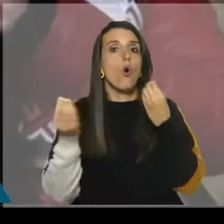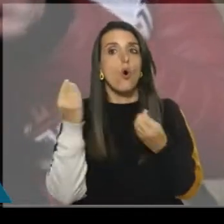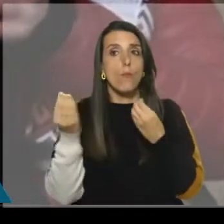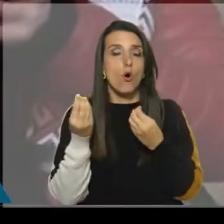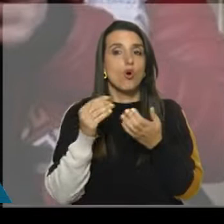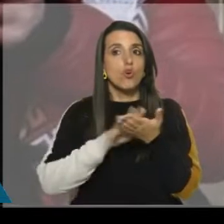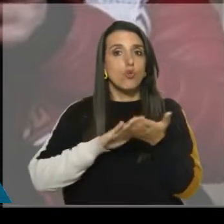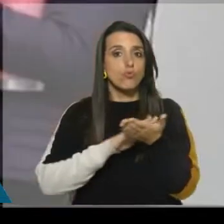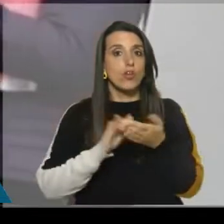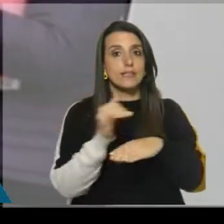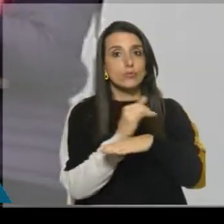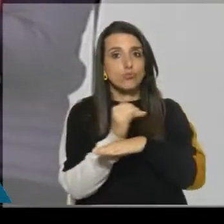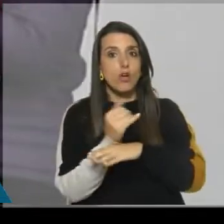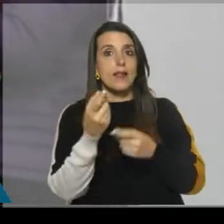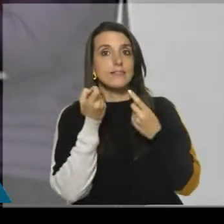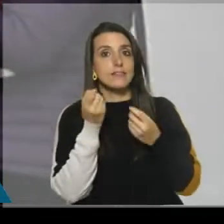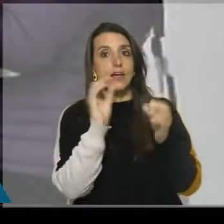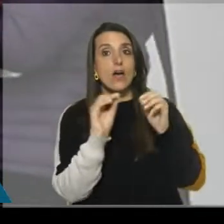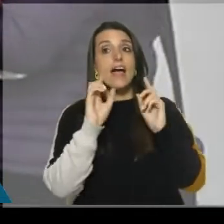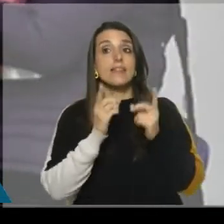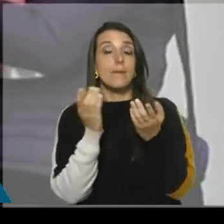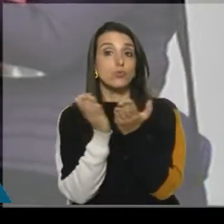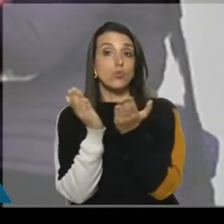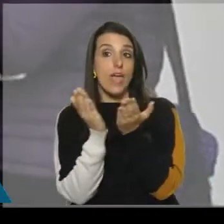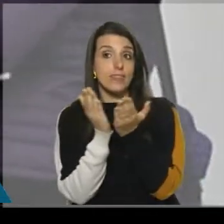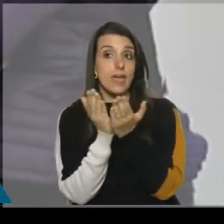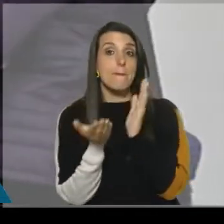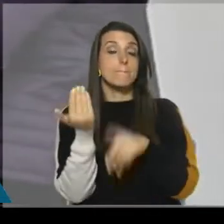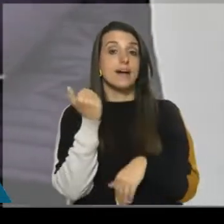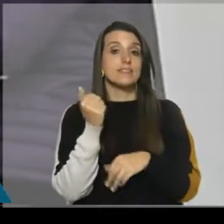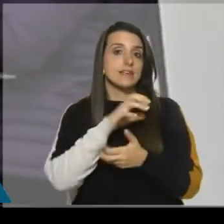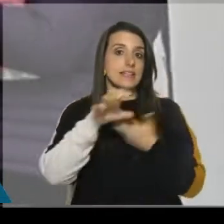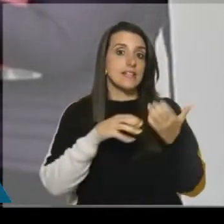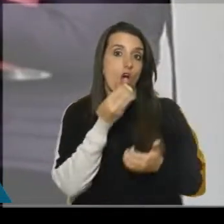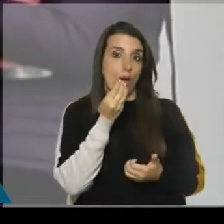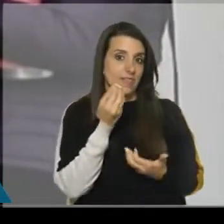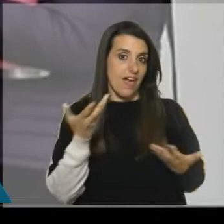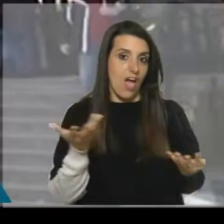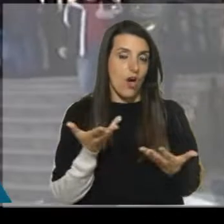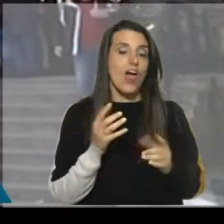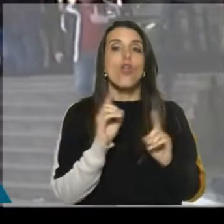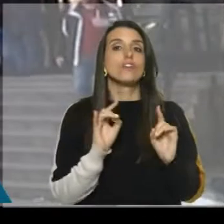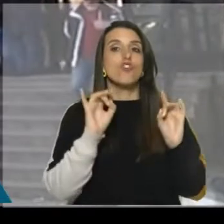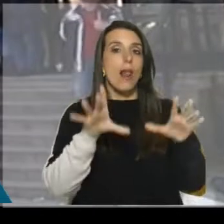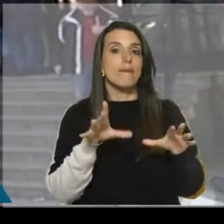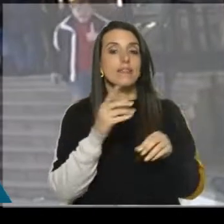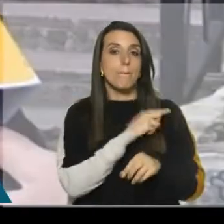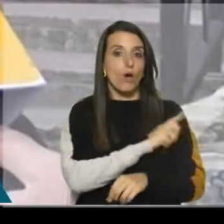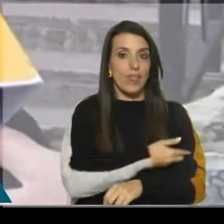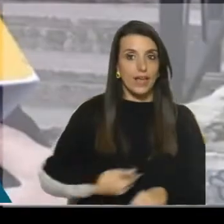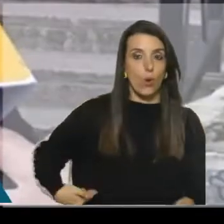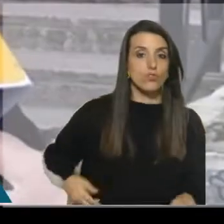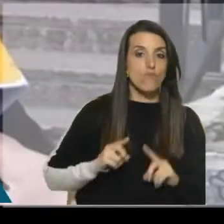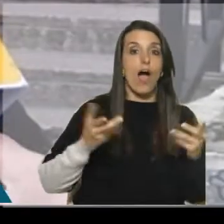y las instituciones educativas pero también de los y las estudiantes sobre todo en el marco de la crisis alimentaria que estamos viviendo no es solamente con el ejecutivo en este